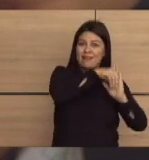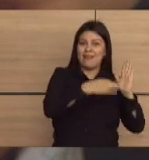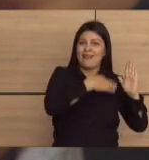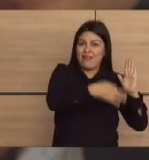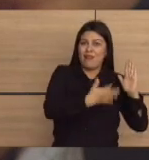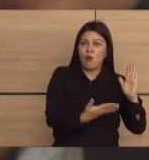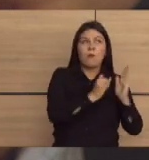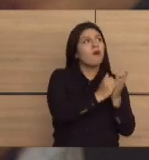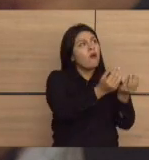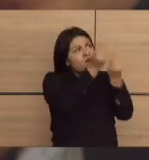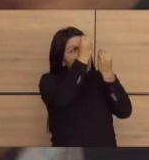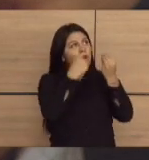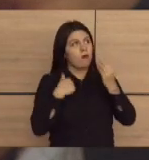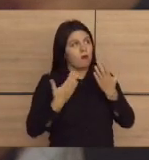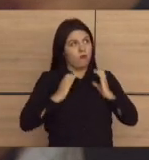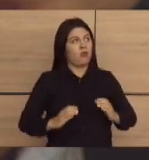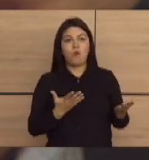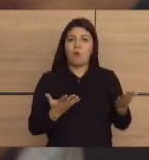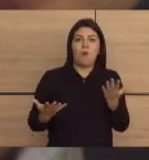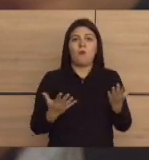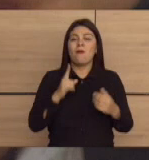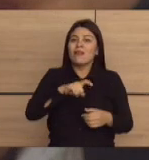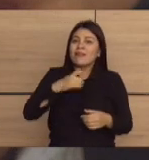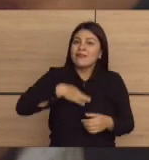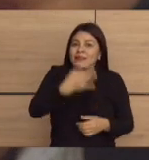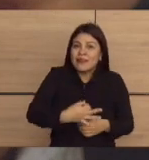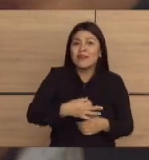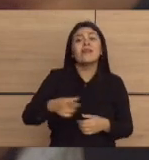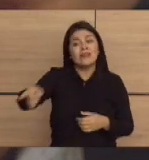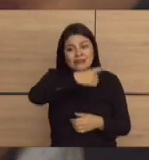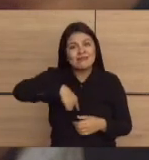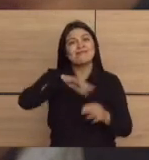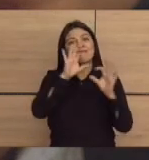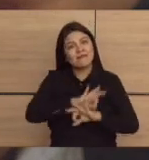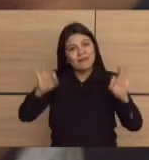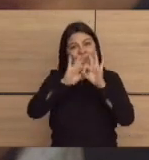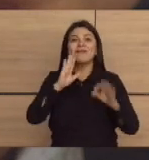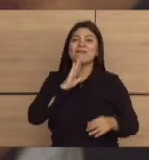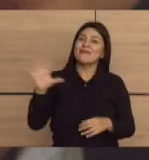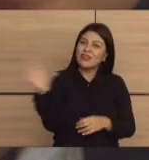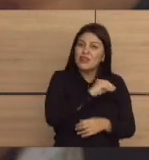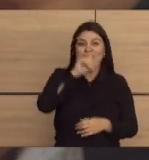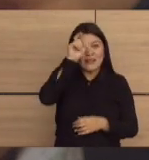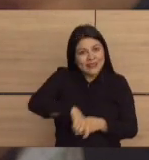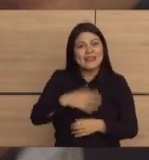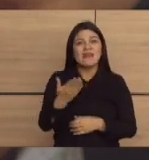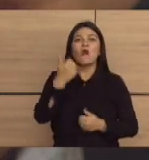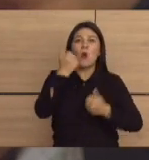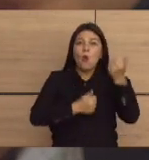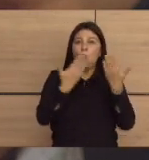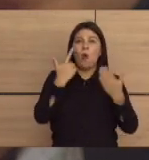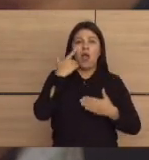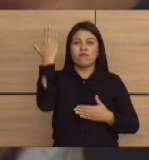de ciudadanía. A mí me parece muy importante que nosotros como país participemos en todas las grandes pruebas de